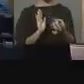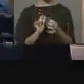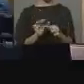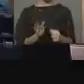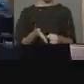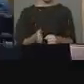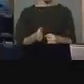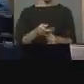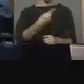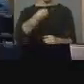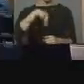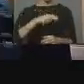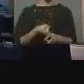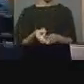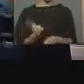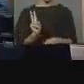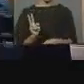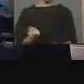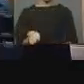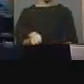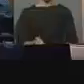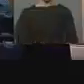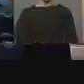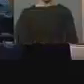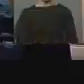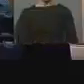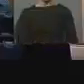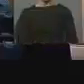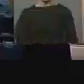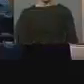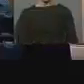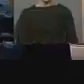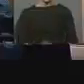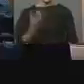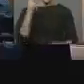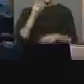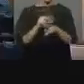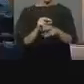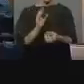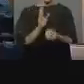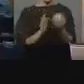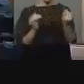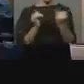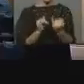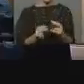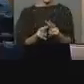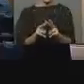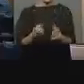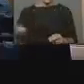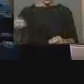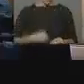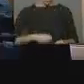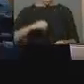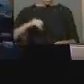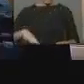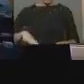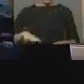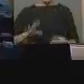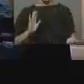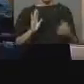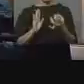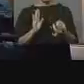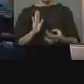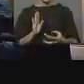constante de nuestros derechos. Los viejos y nuevos métodos de practicar aborto transgreden